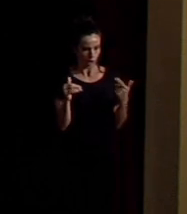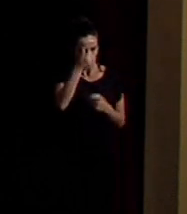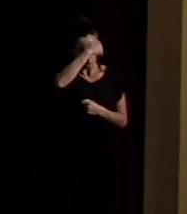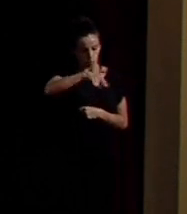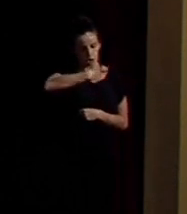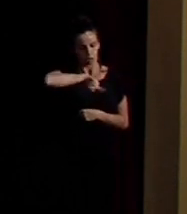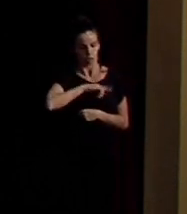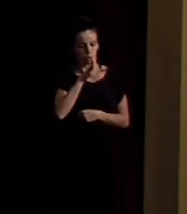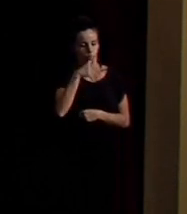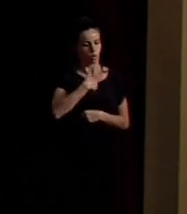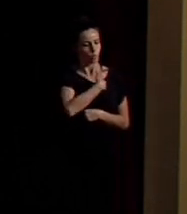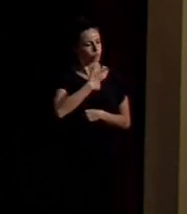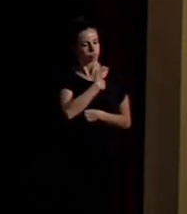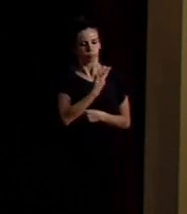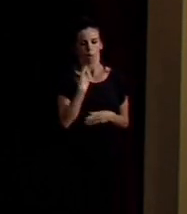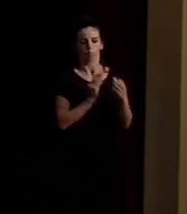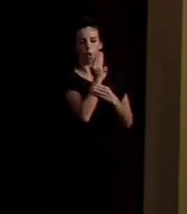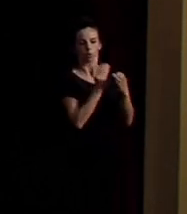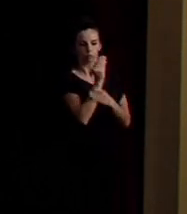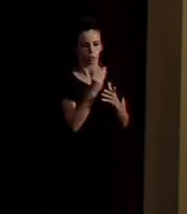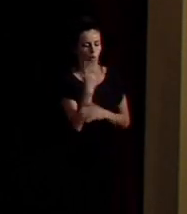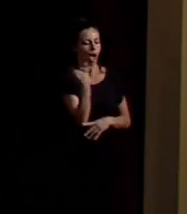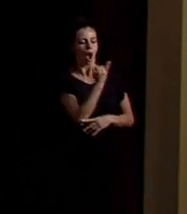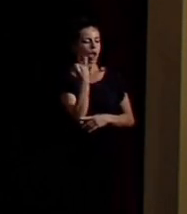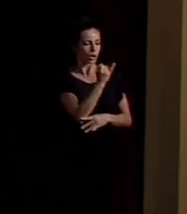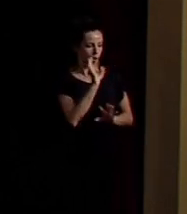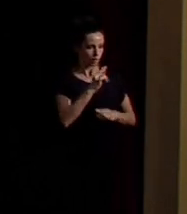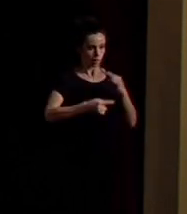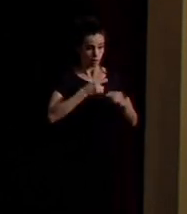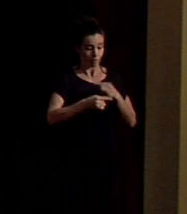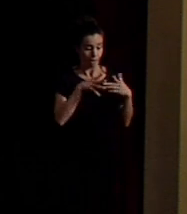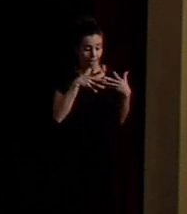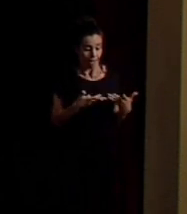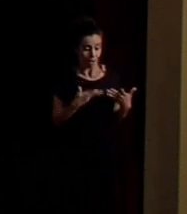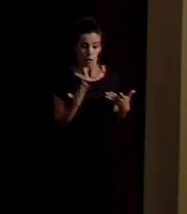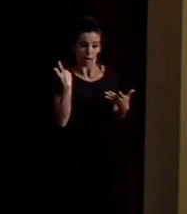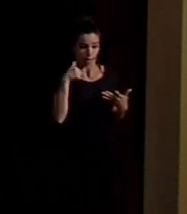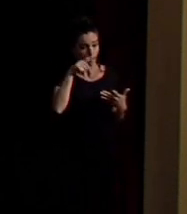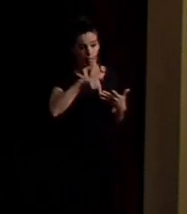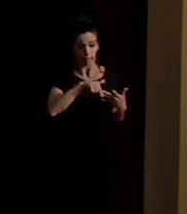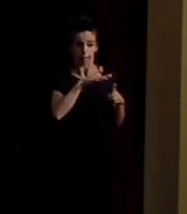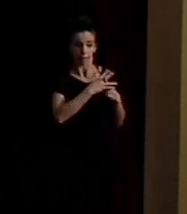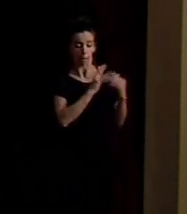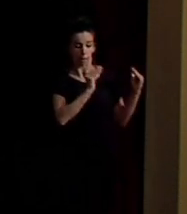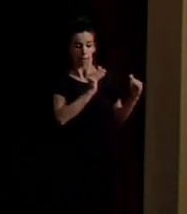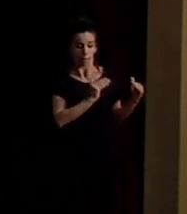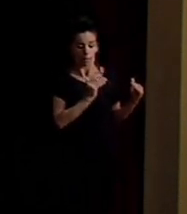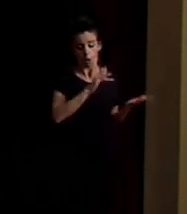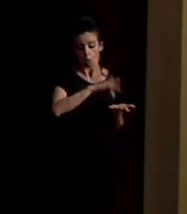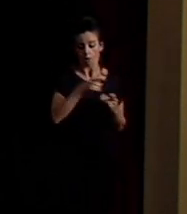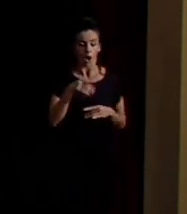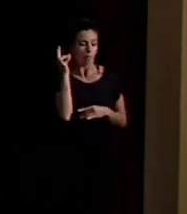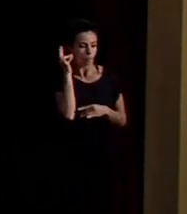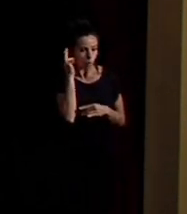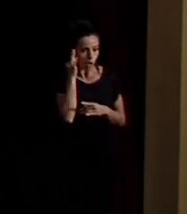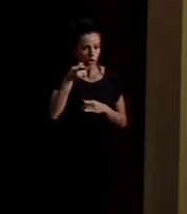gracias a nuestro papel de proveedores, de productores, de jefes de familia, y que ahora efectivamente empieza a desmoronarse cuando las mujeres os